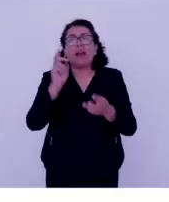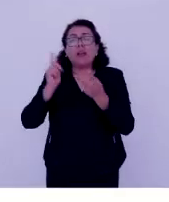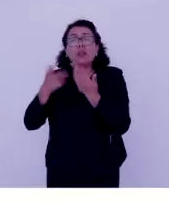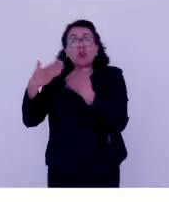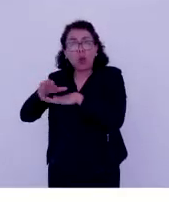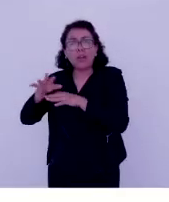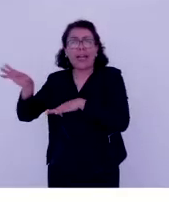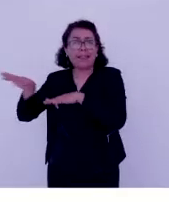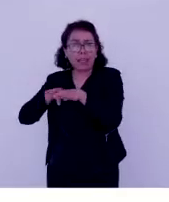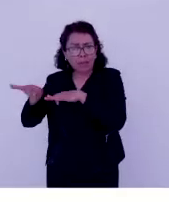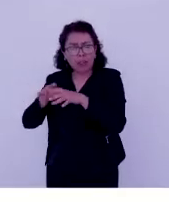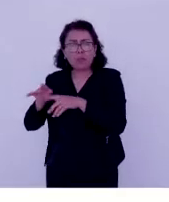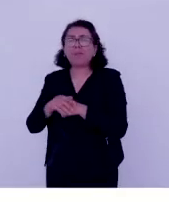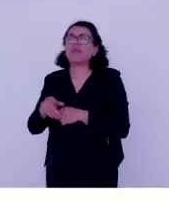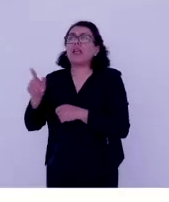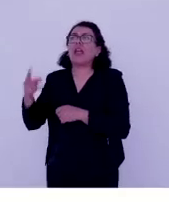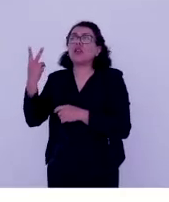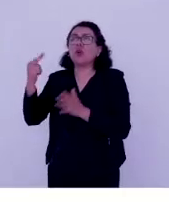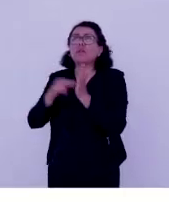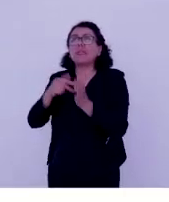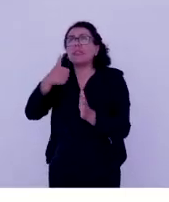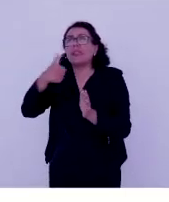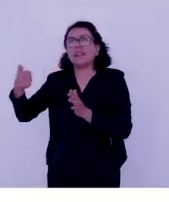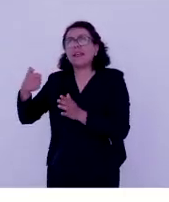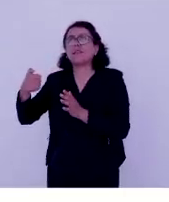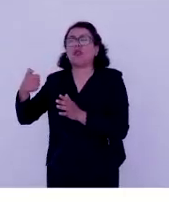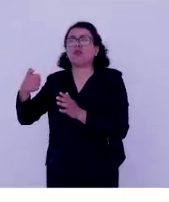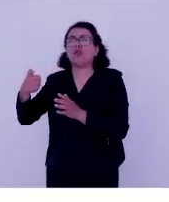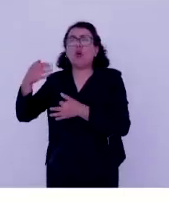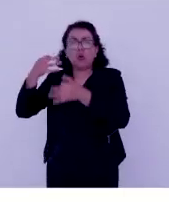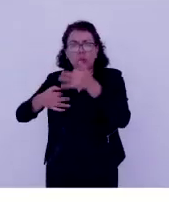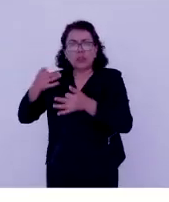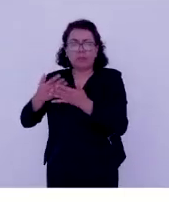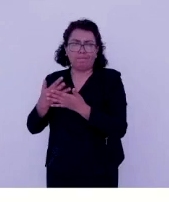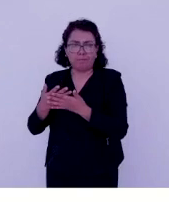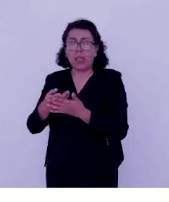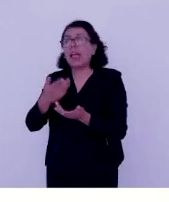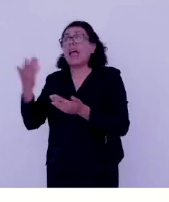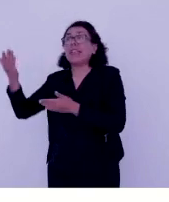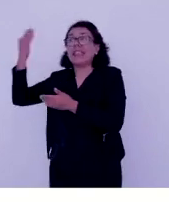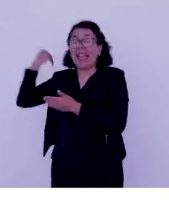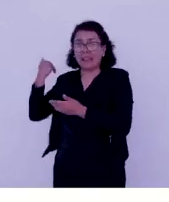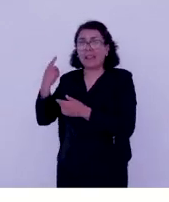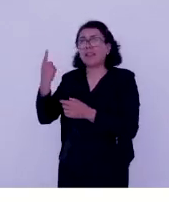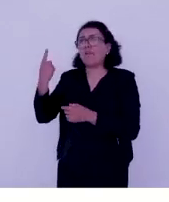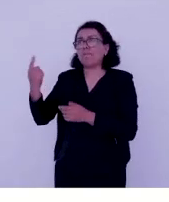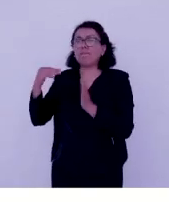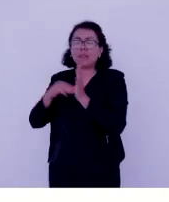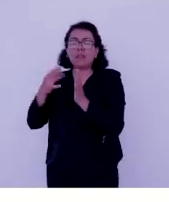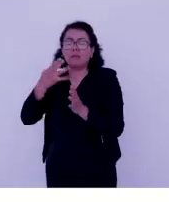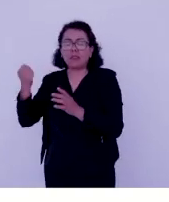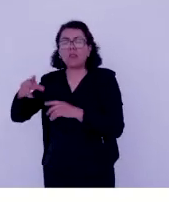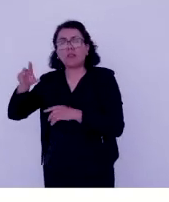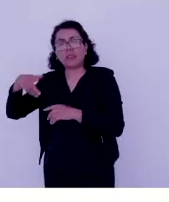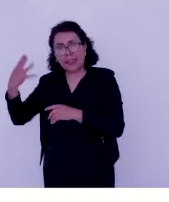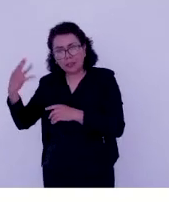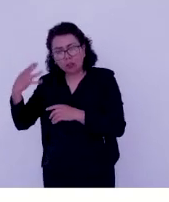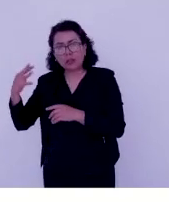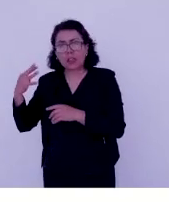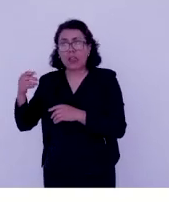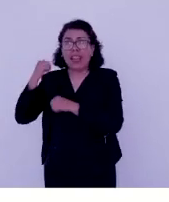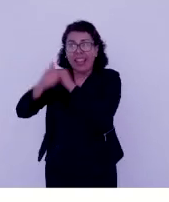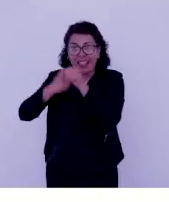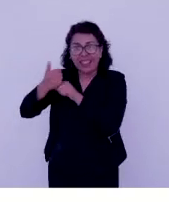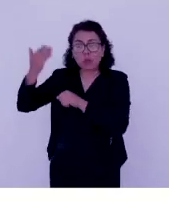en materia laboral registramos 2,655 procedimientos ordinarios frente a 1214 del periodo anterior tomando en